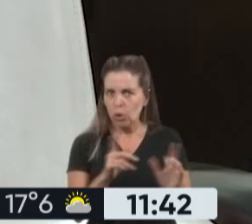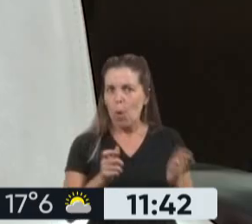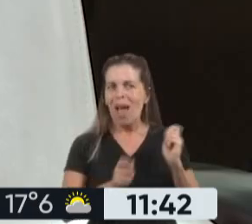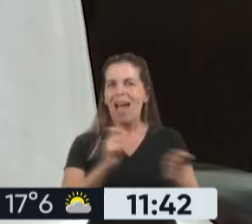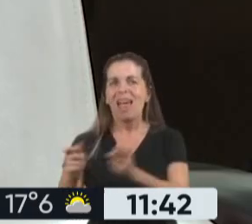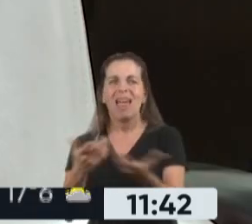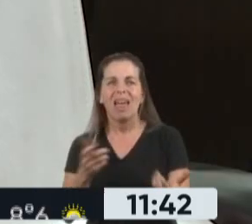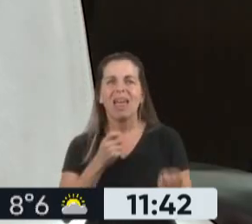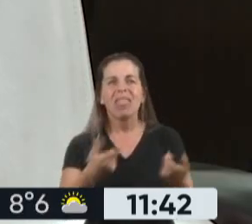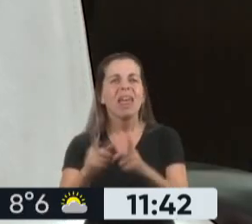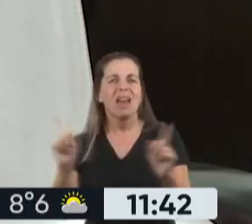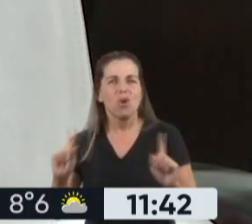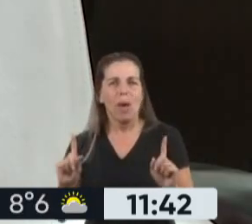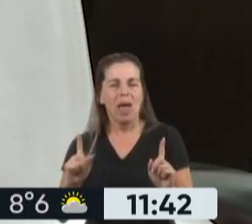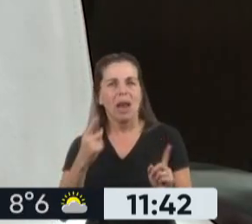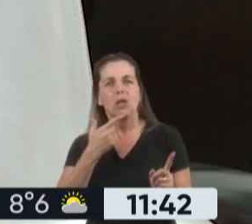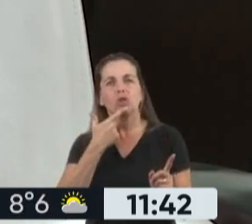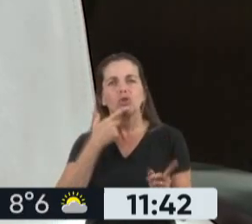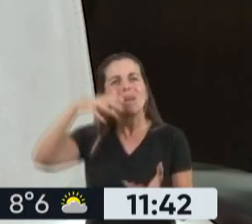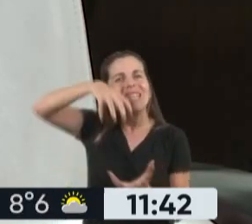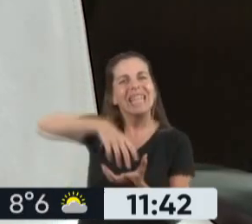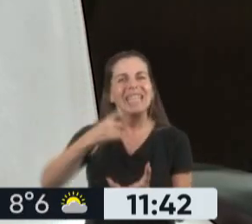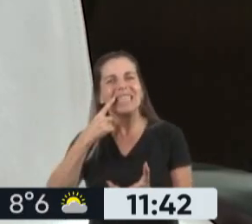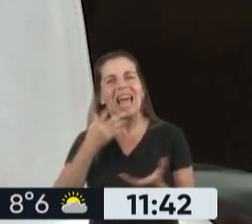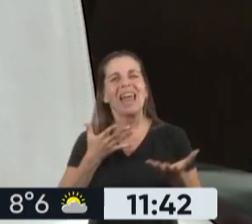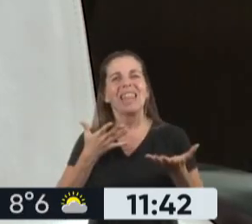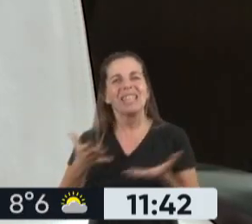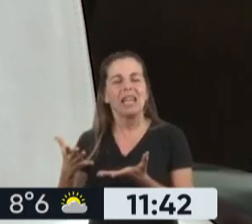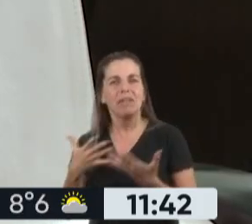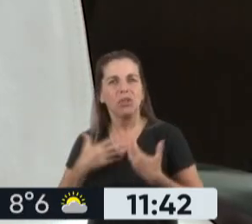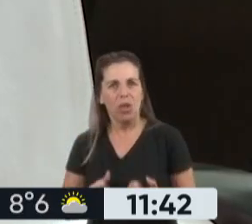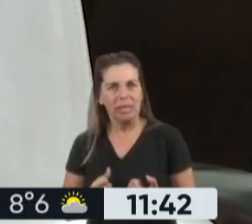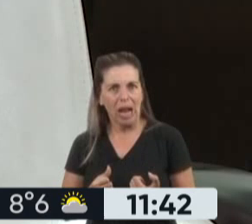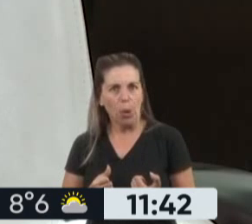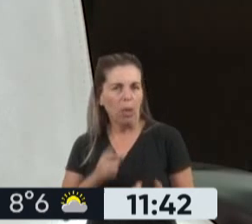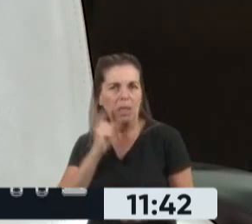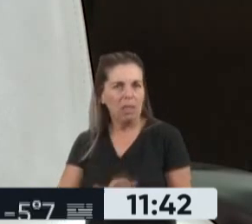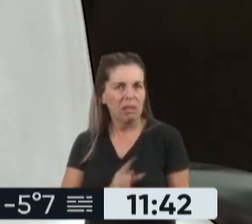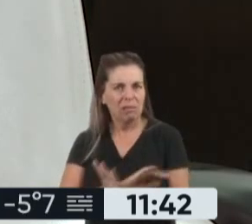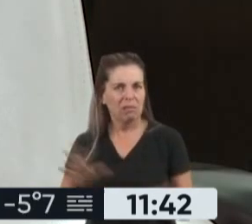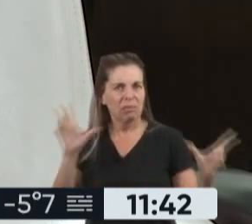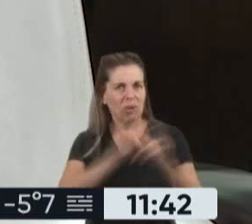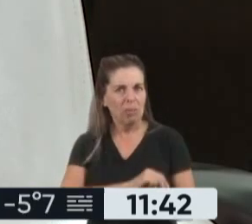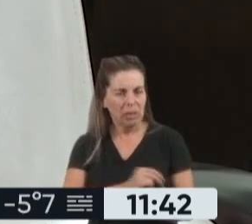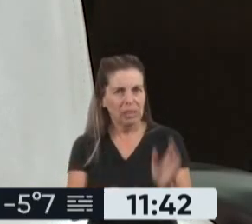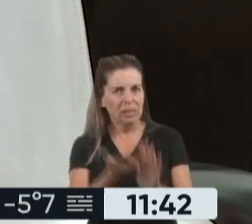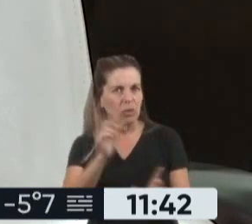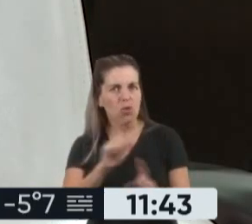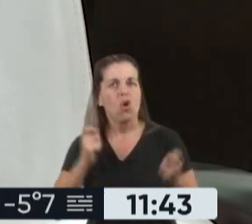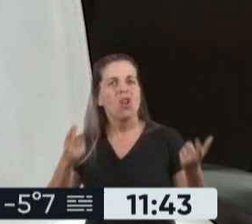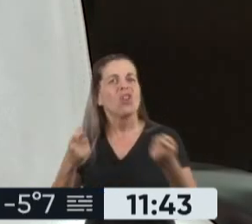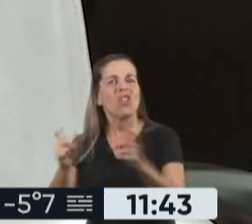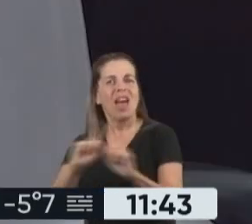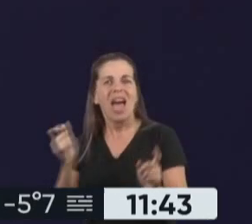con esta decisión de la Superintendencia de Servicios de Salud, que de alguna manera puede complicarle la situación a muchos afiliados que necesitan acceder a